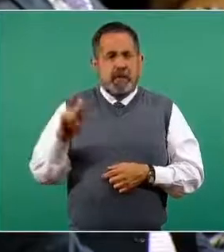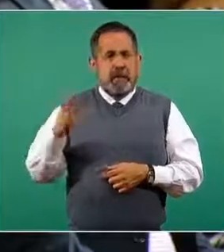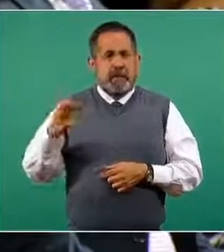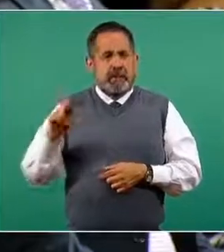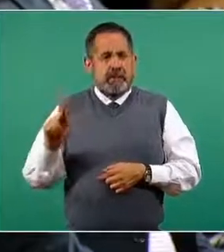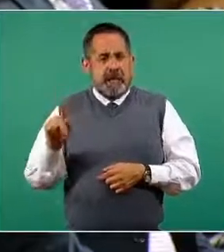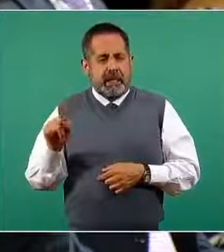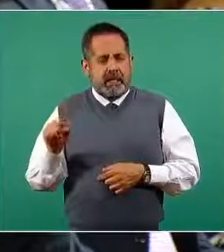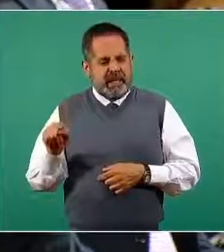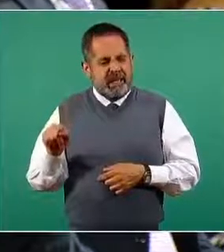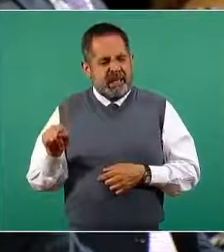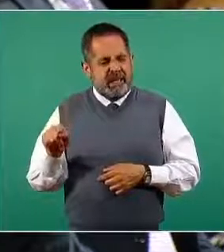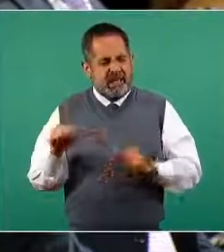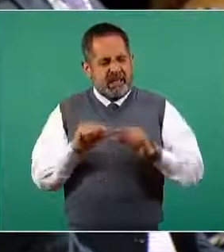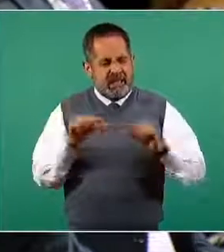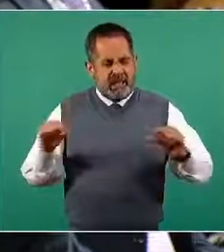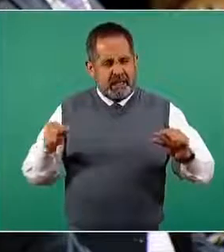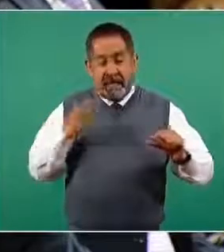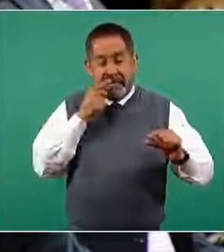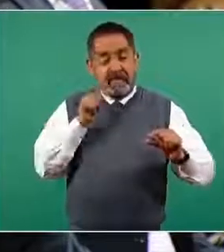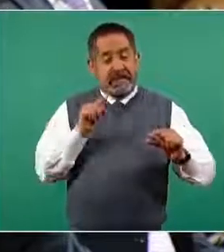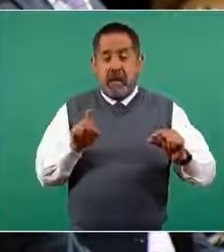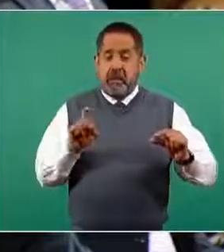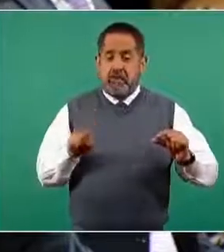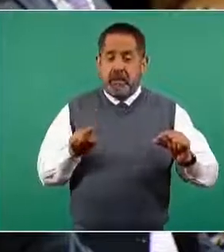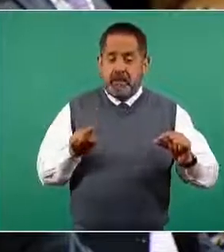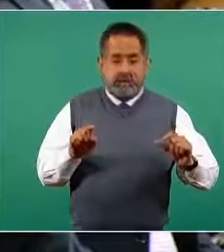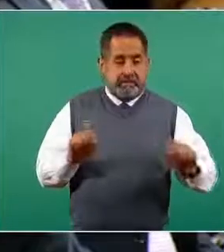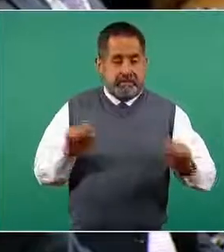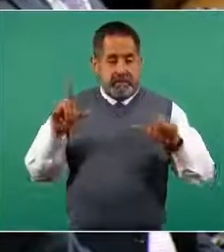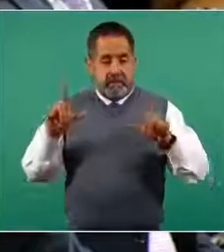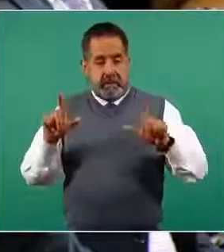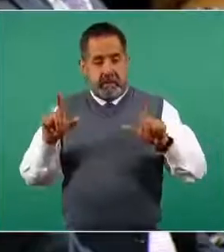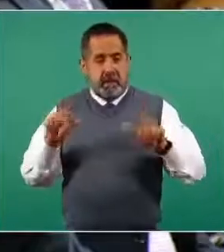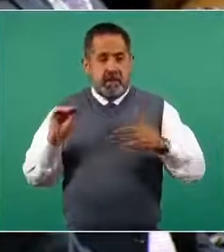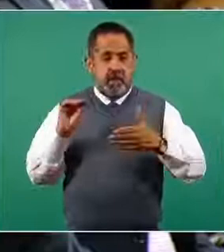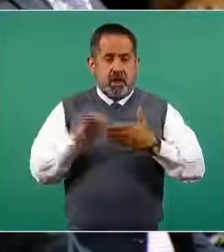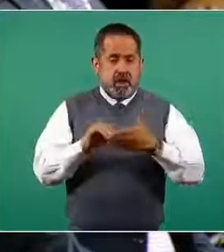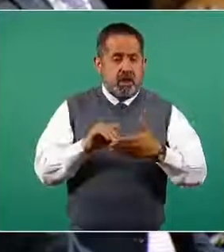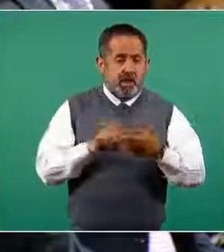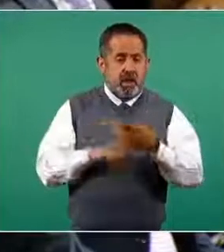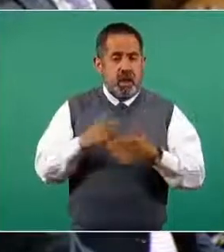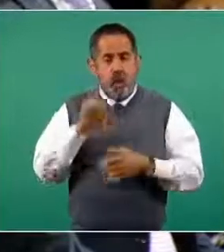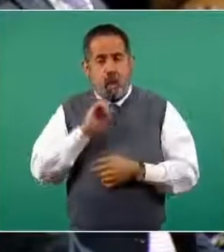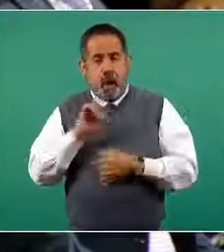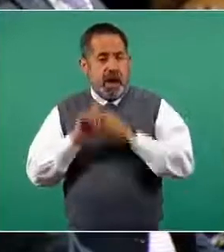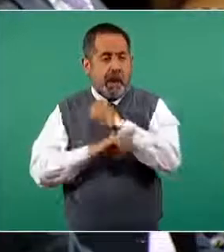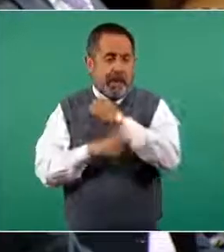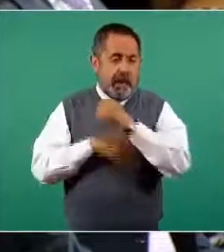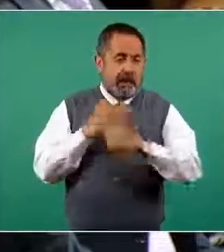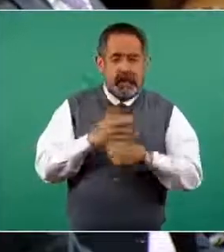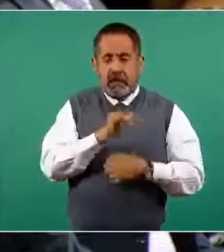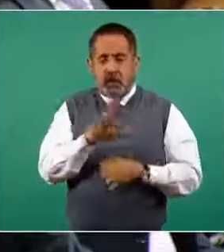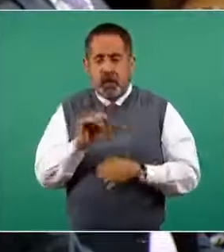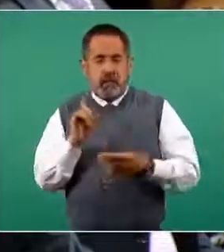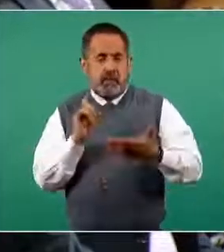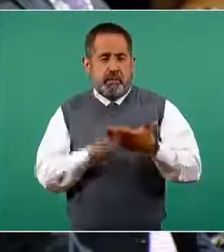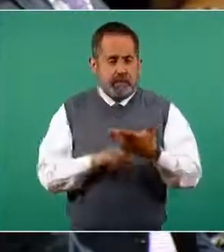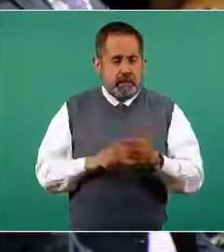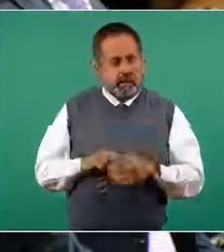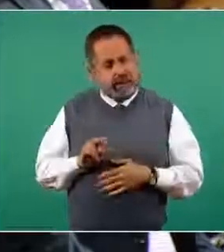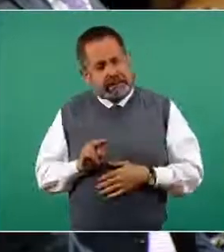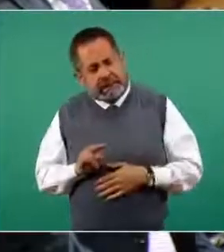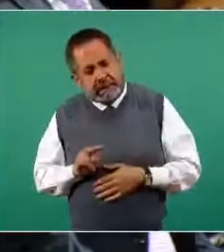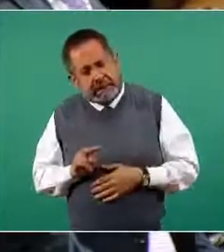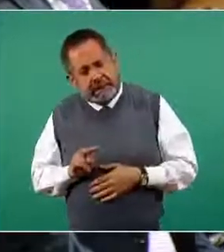mivacuna.salud.gov.mx/index.php. De hecho, mencionan en esta liga que si pongas ahí la opción si eres mujer embarazada o no. Entonces, al parecer,